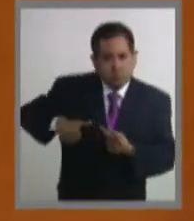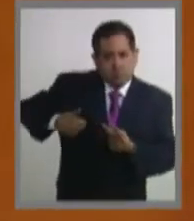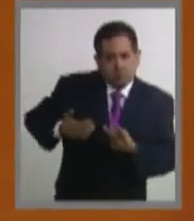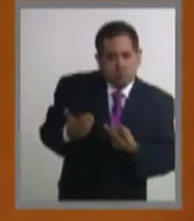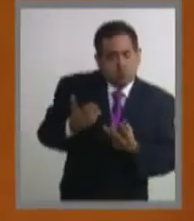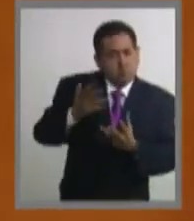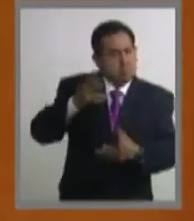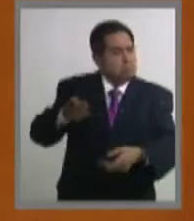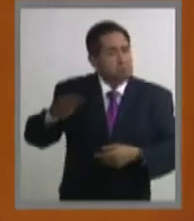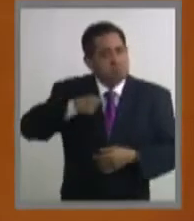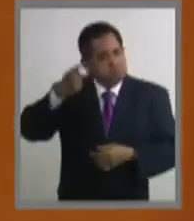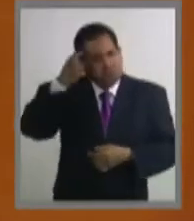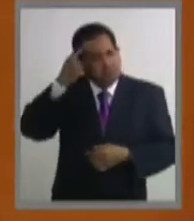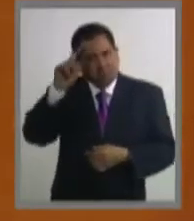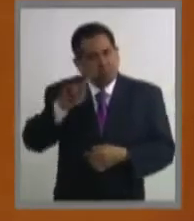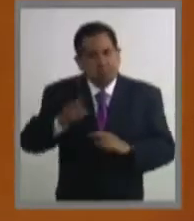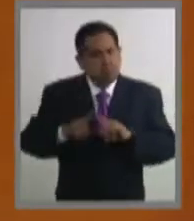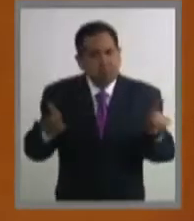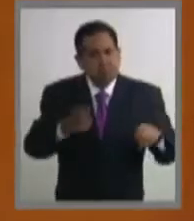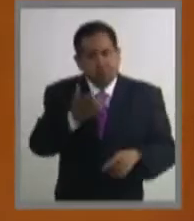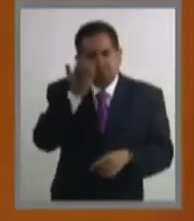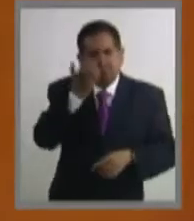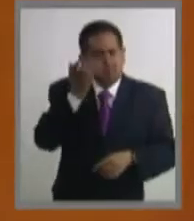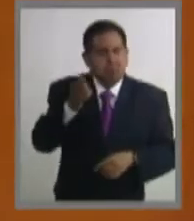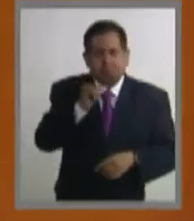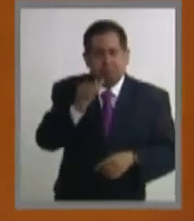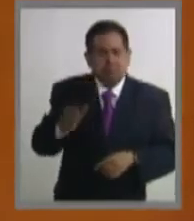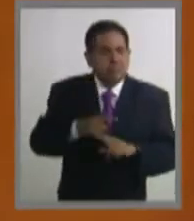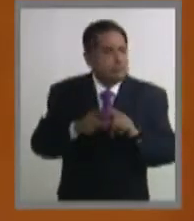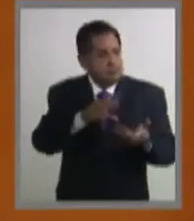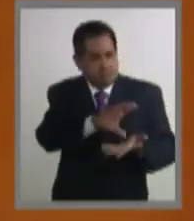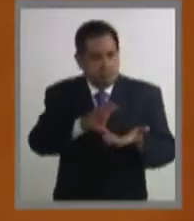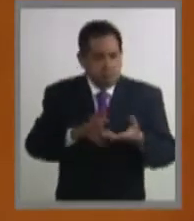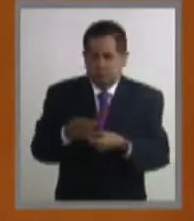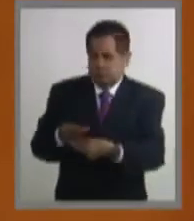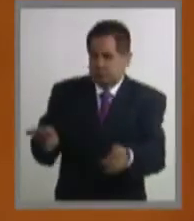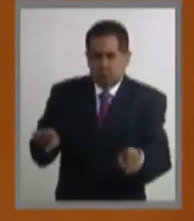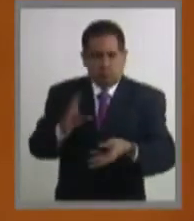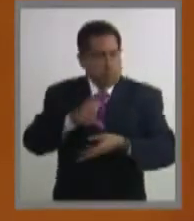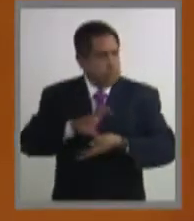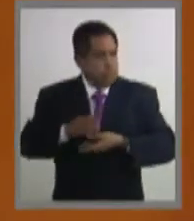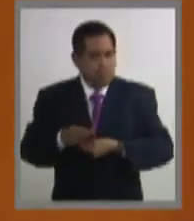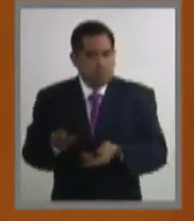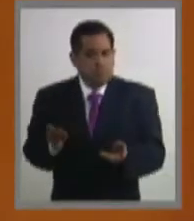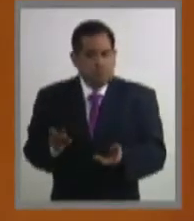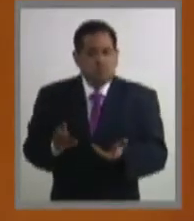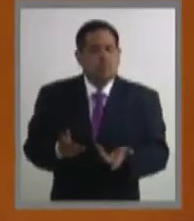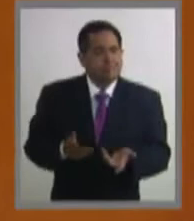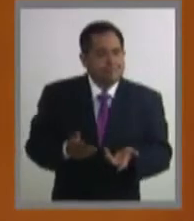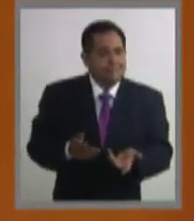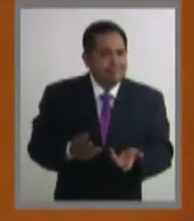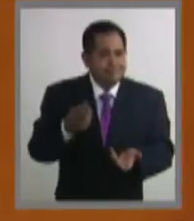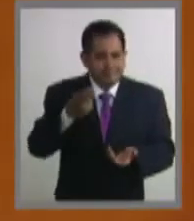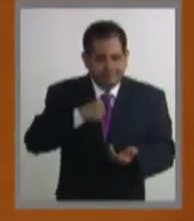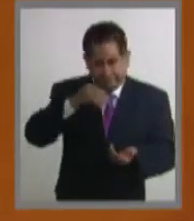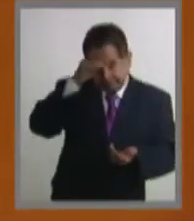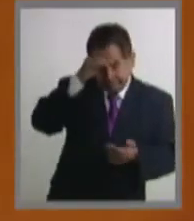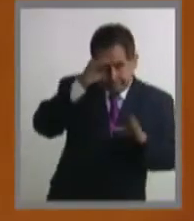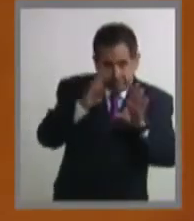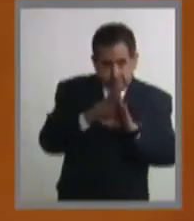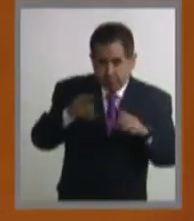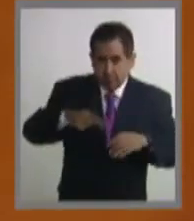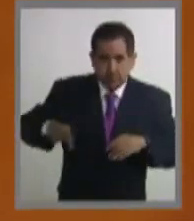no es algo que tengan en su actividad, más bien ellos tienen una economía distributiva. De tal manera que